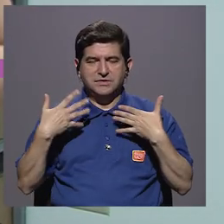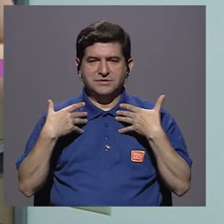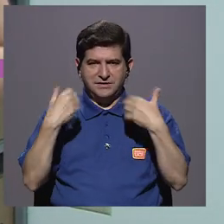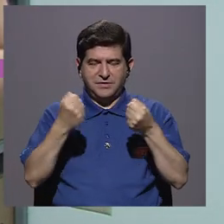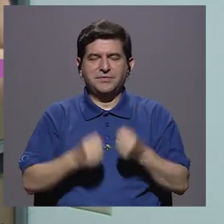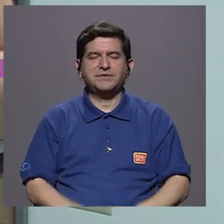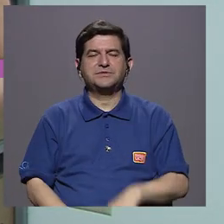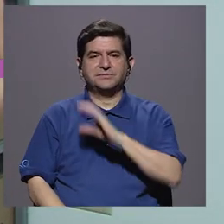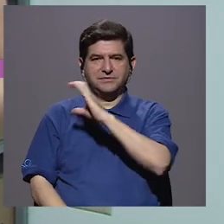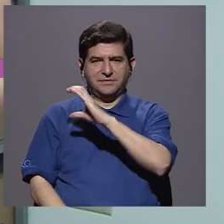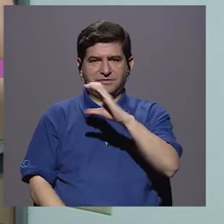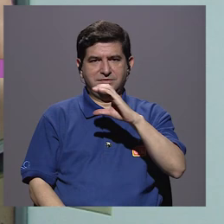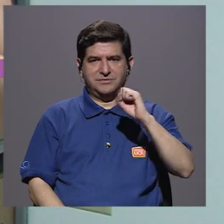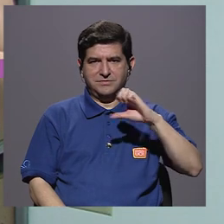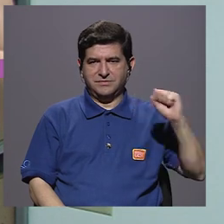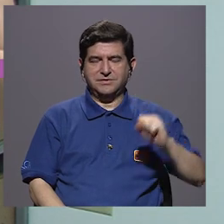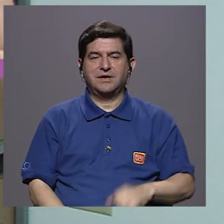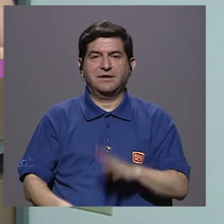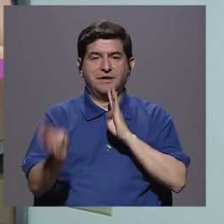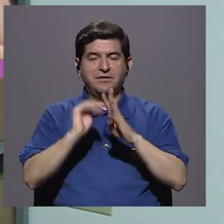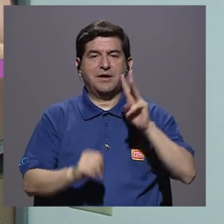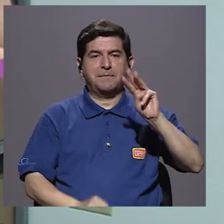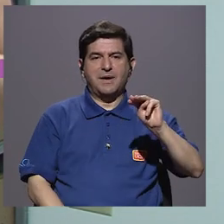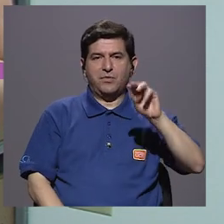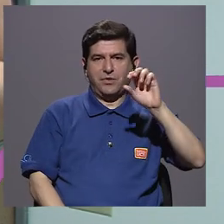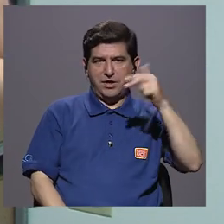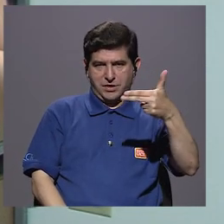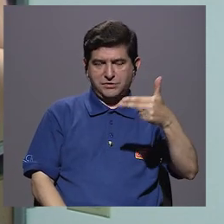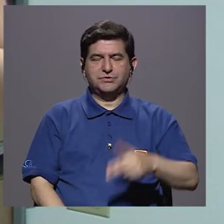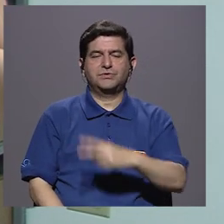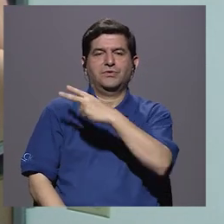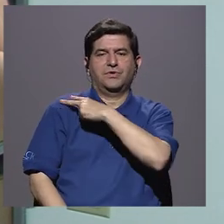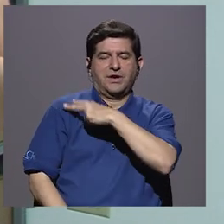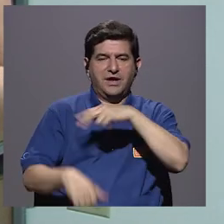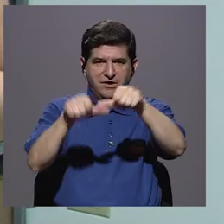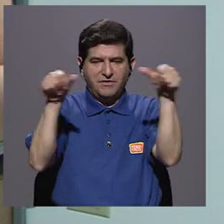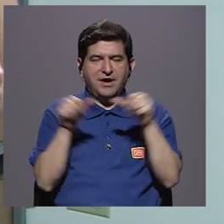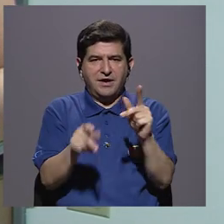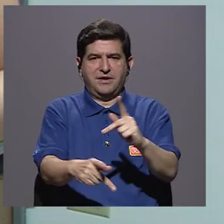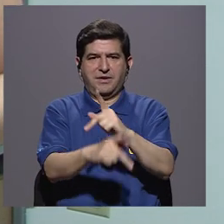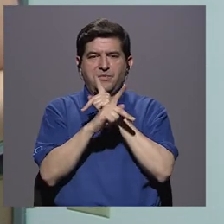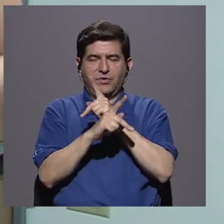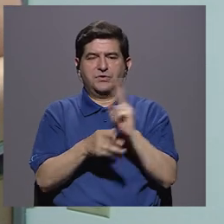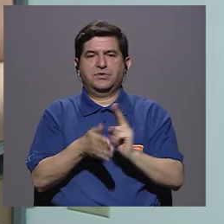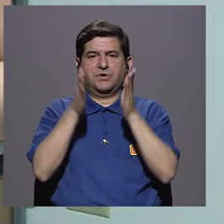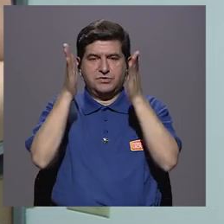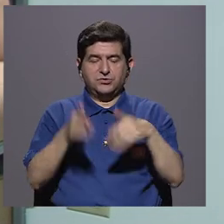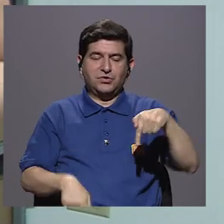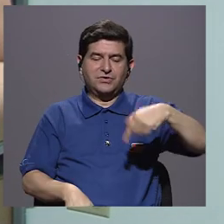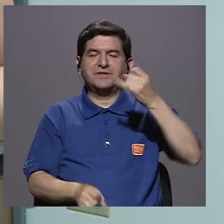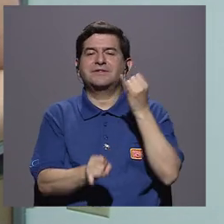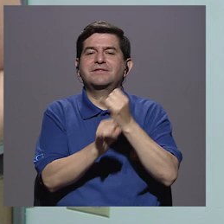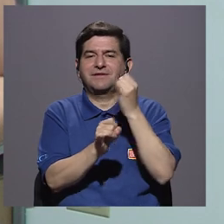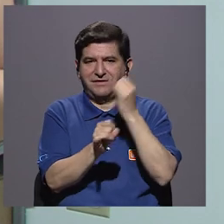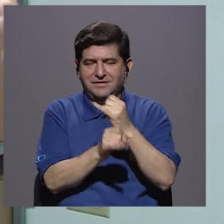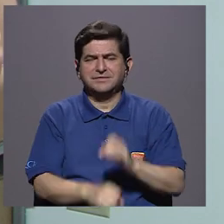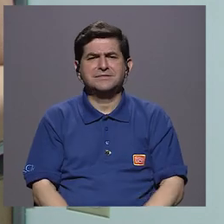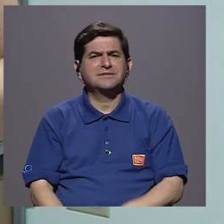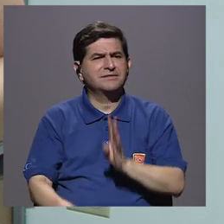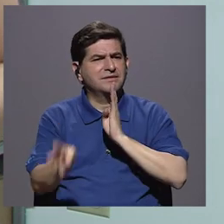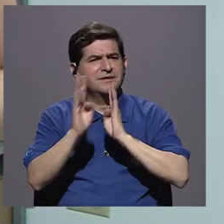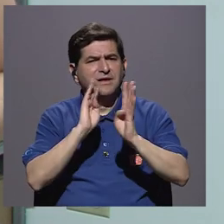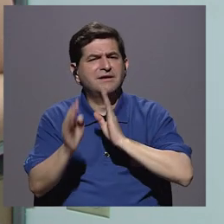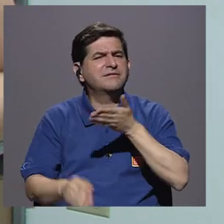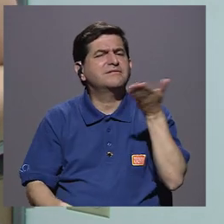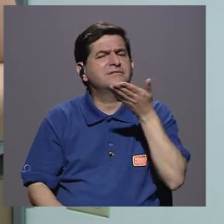de Seguro Social. Vamos a conversar con el señor Mauricio Chacón, él es el jefe de área de protección al usuario de esta institución. Vamos a